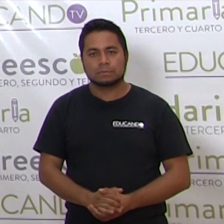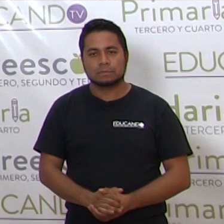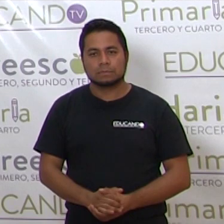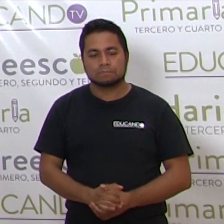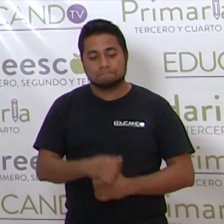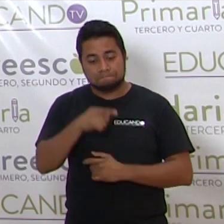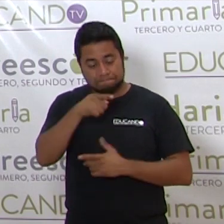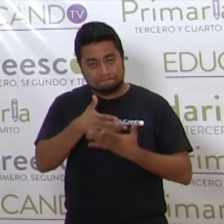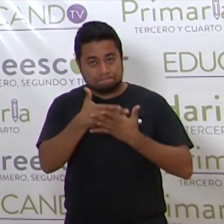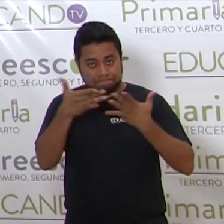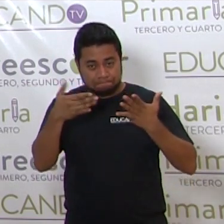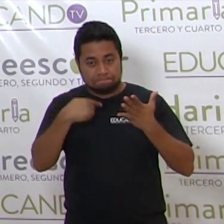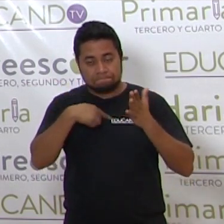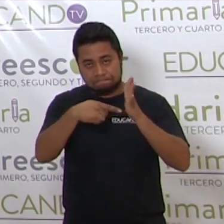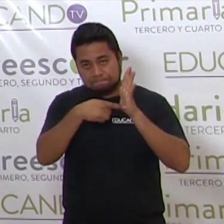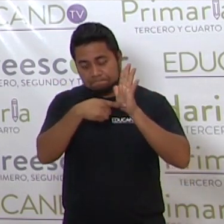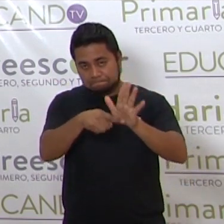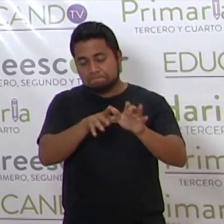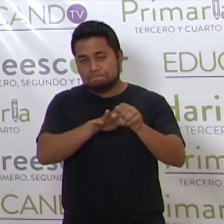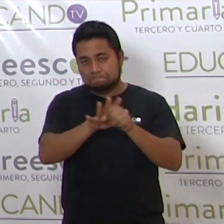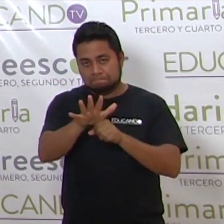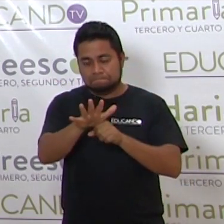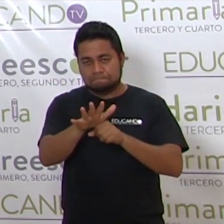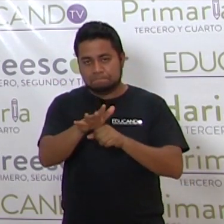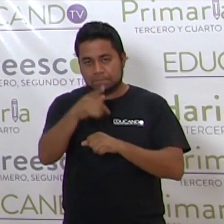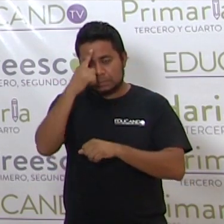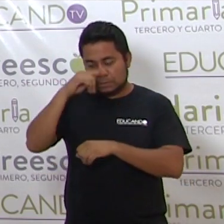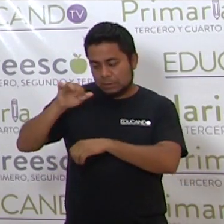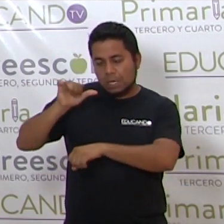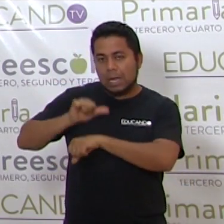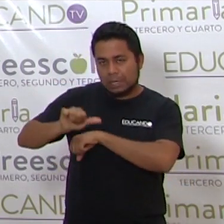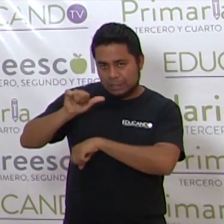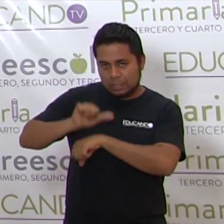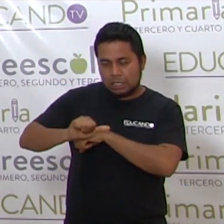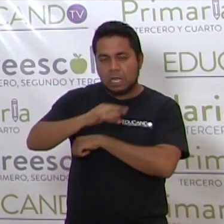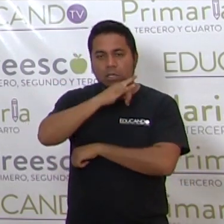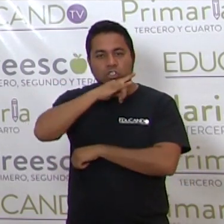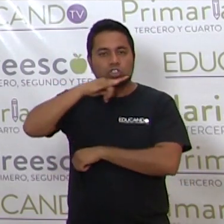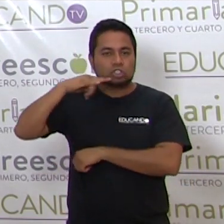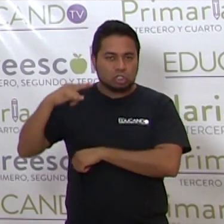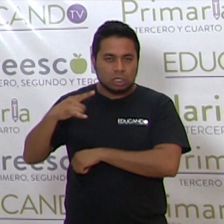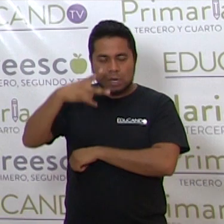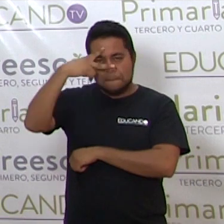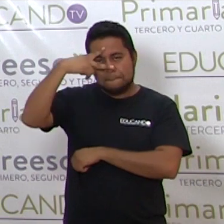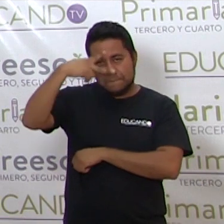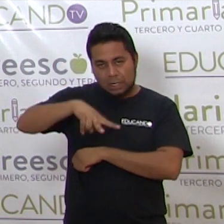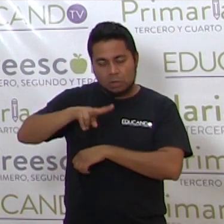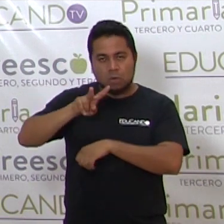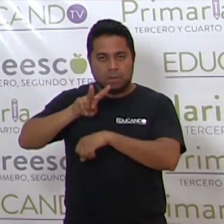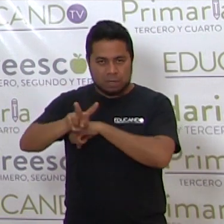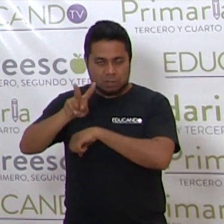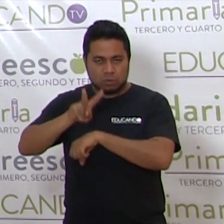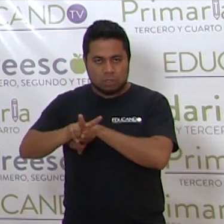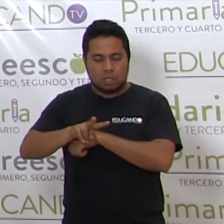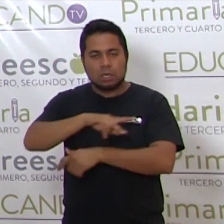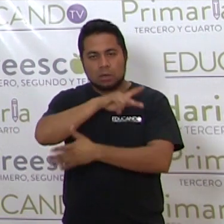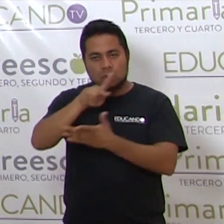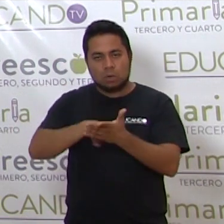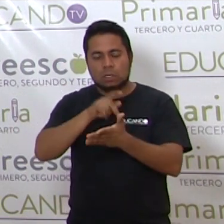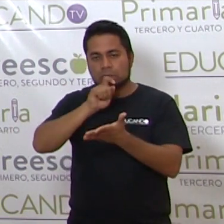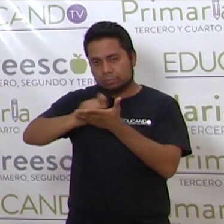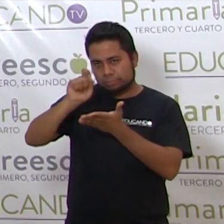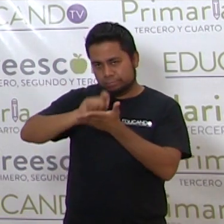y en este caso les traje entonces a argentina chile méxico venezuela otra vez la